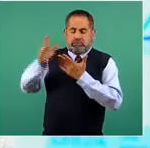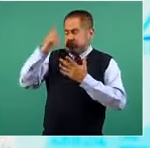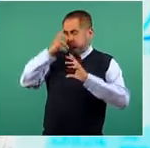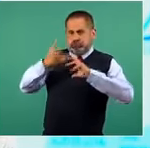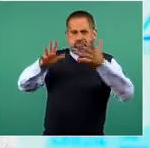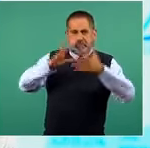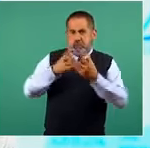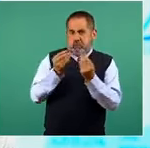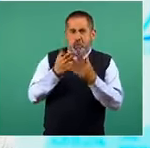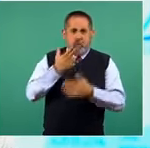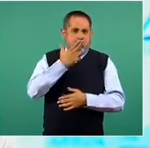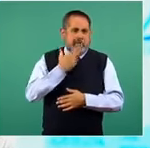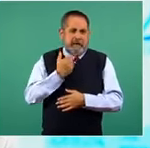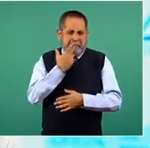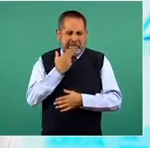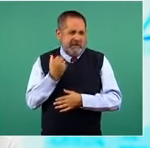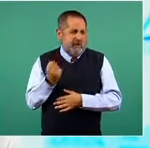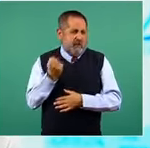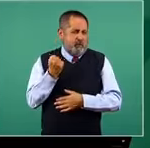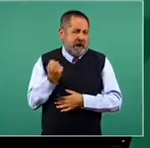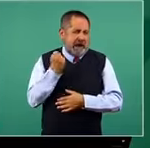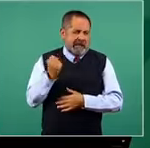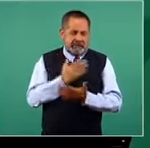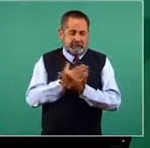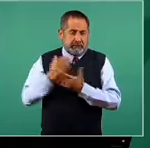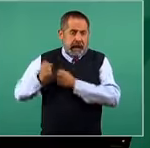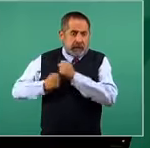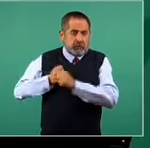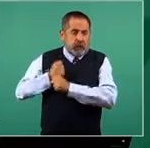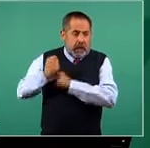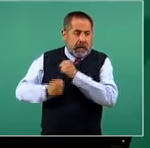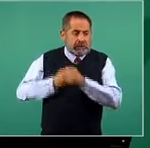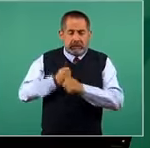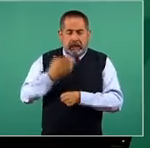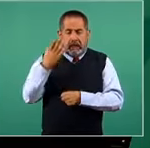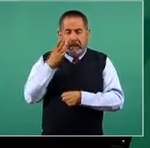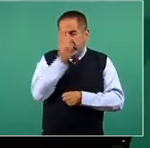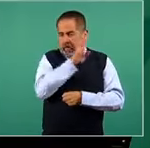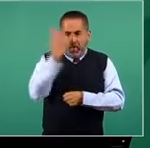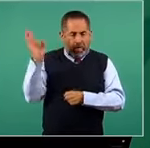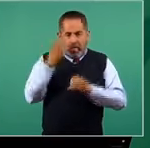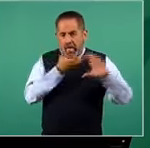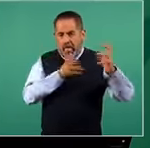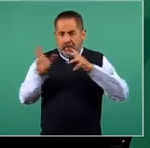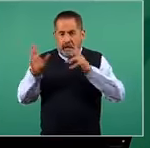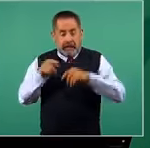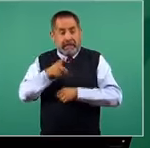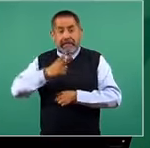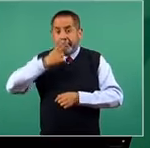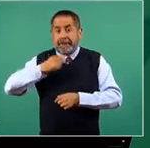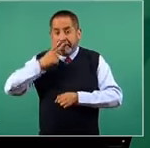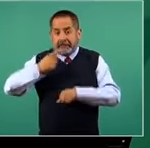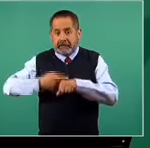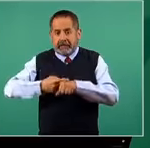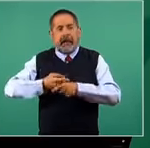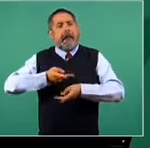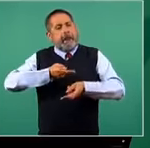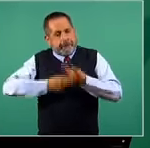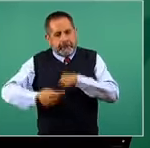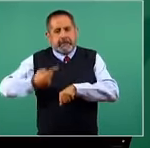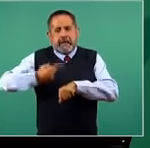muy profundo o muy grave y por muchos años están en descontrol. Ahí participan varios factores,